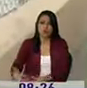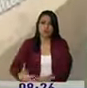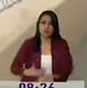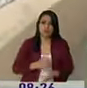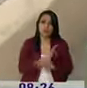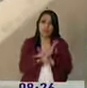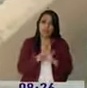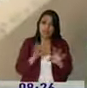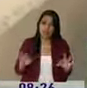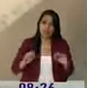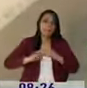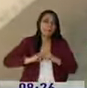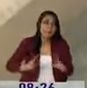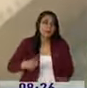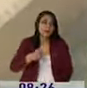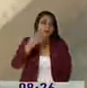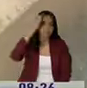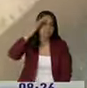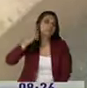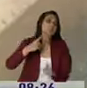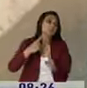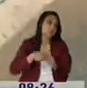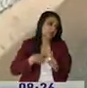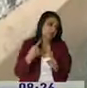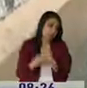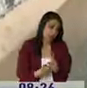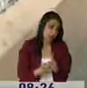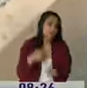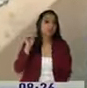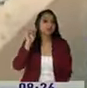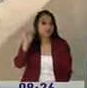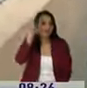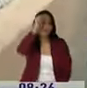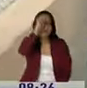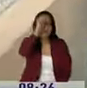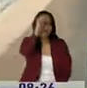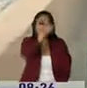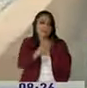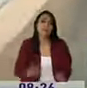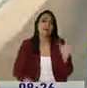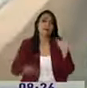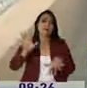Obviamente, por ser un mercado y la feria sábado y domingo genera